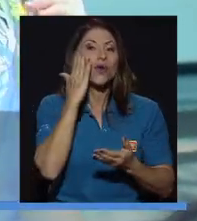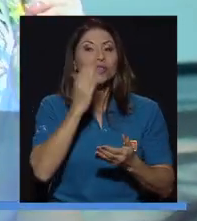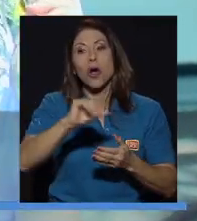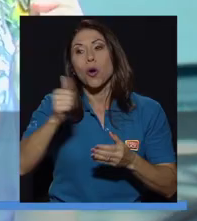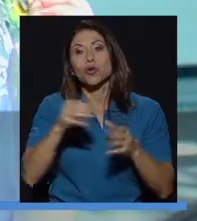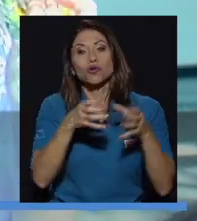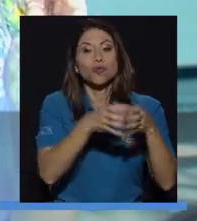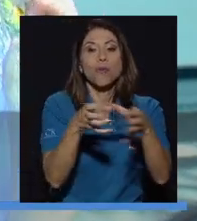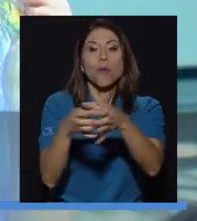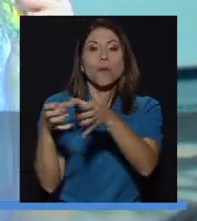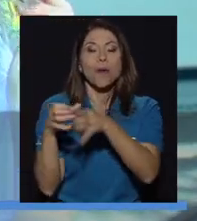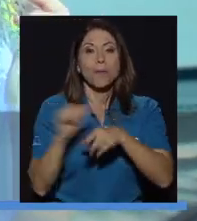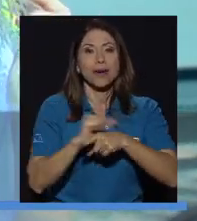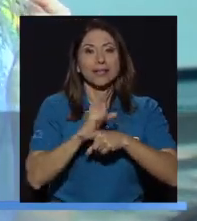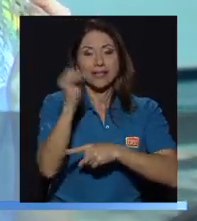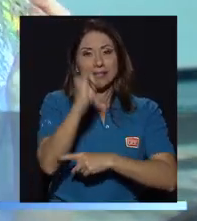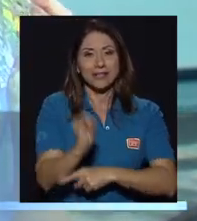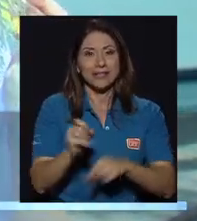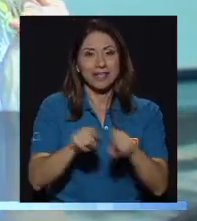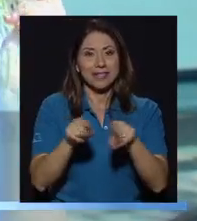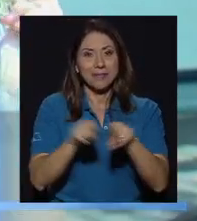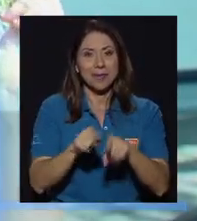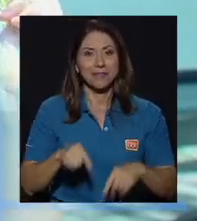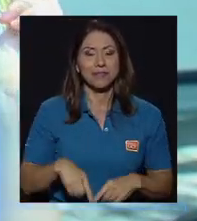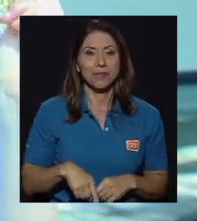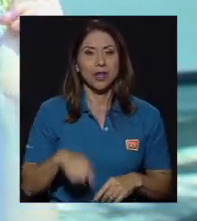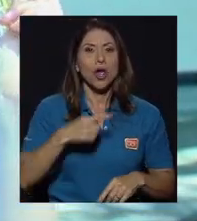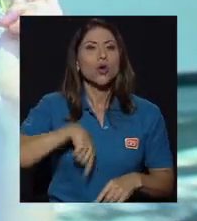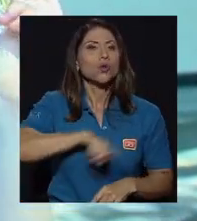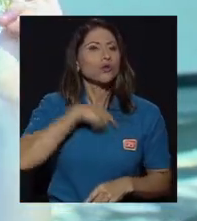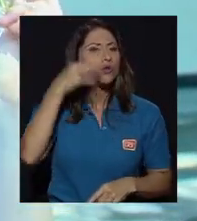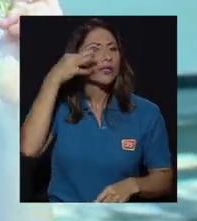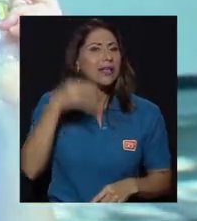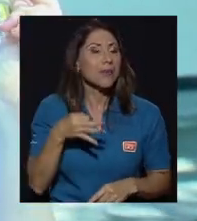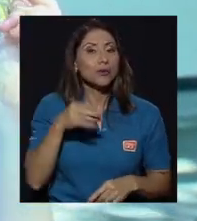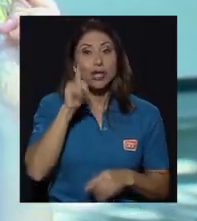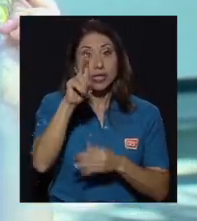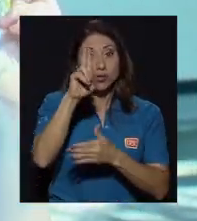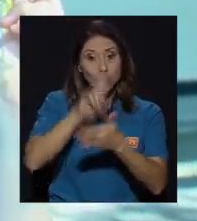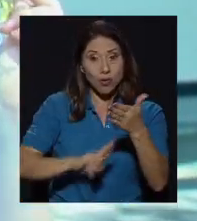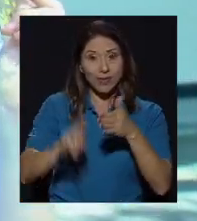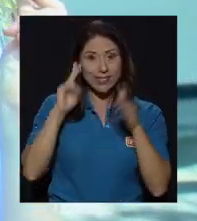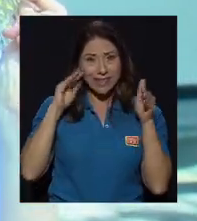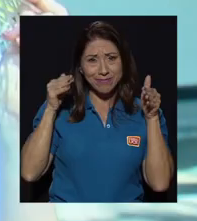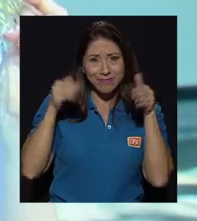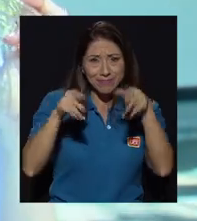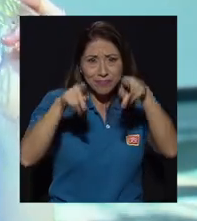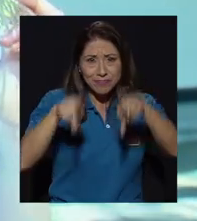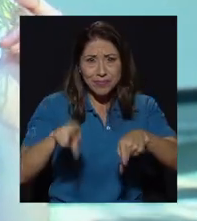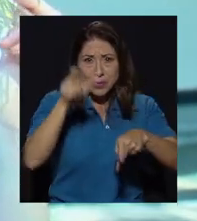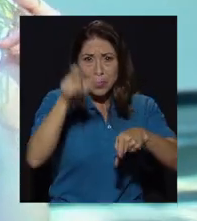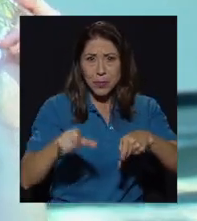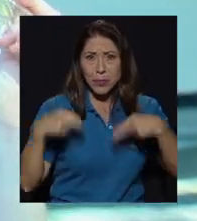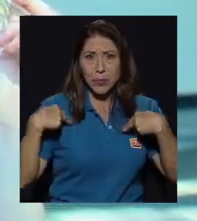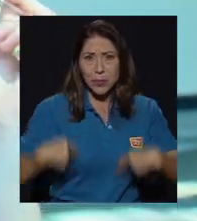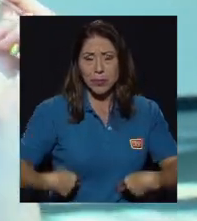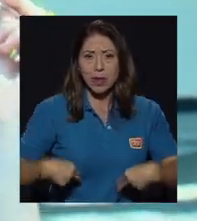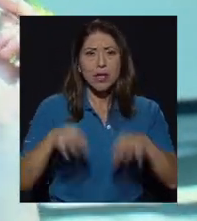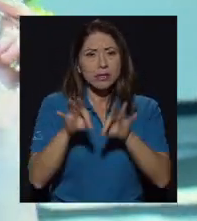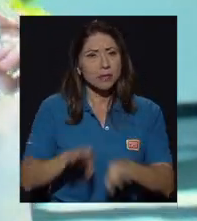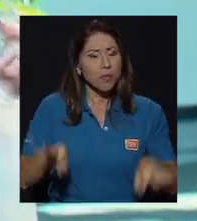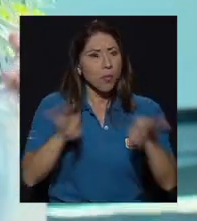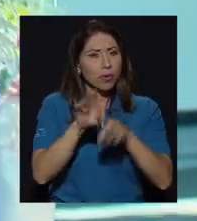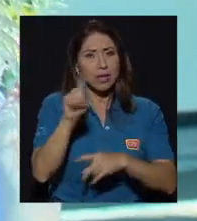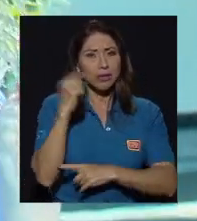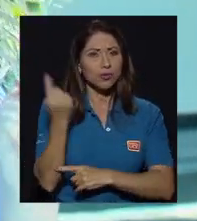que conozcan otras agrupaciones de prácticas artísticas también. Creemos que como una universidad humanista es importante que no solamente